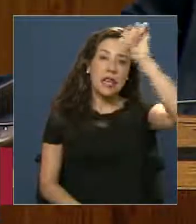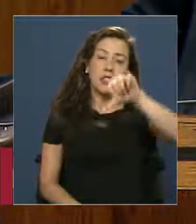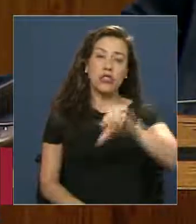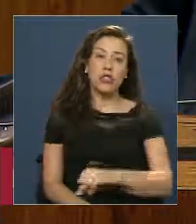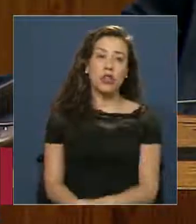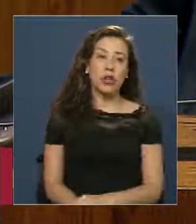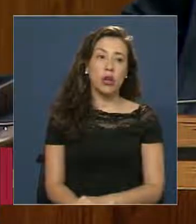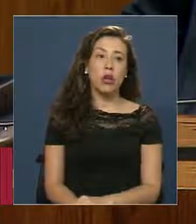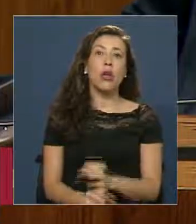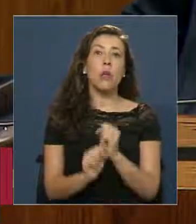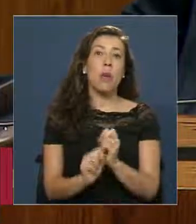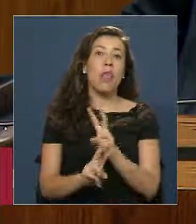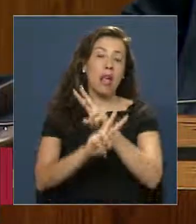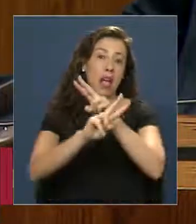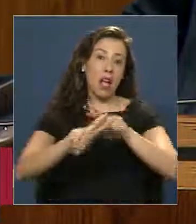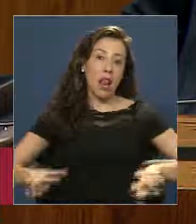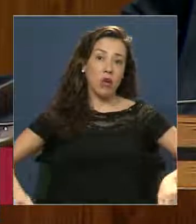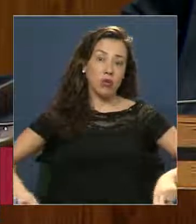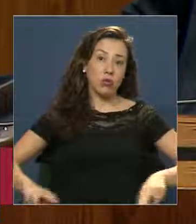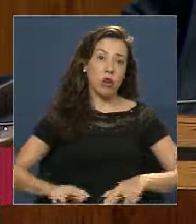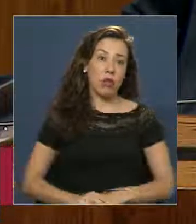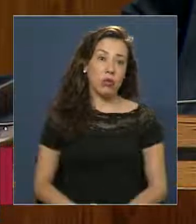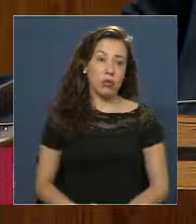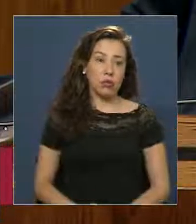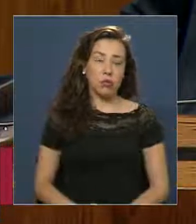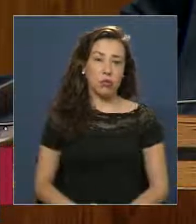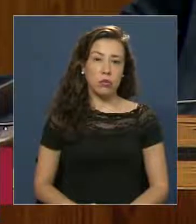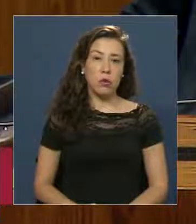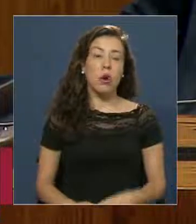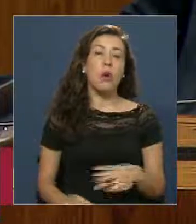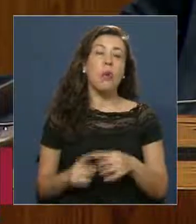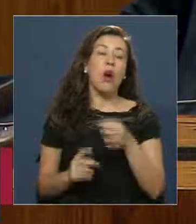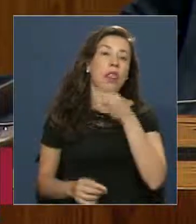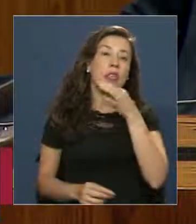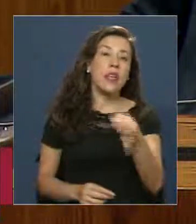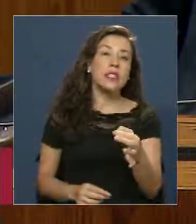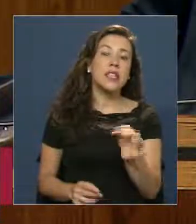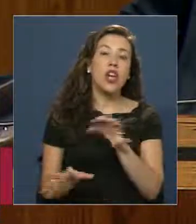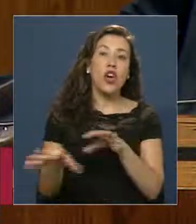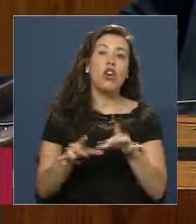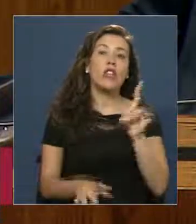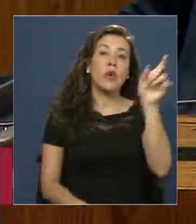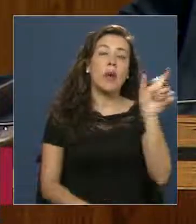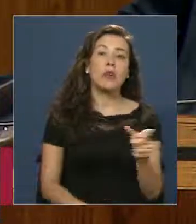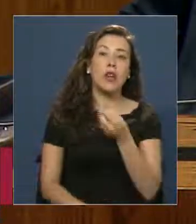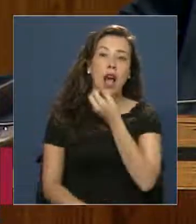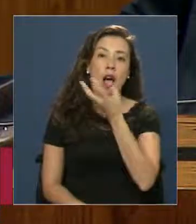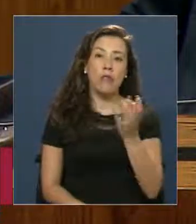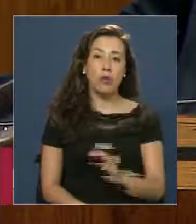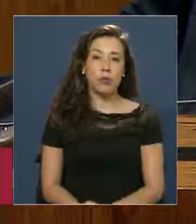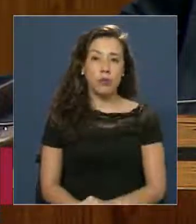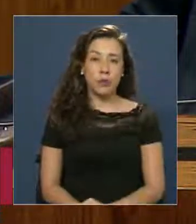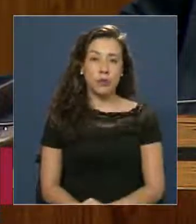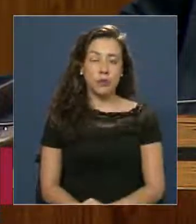ser clausurado por haber incorporado expresiones que alguien ha manifestado, lo